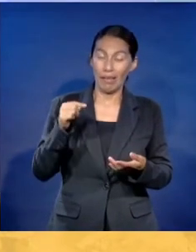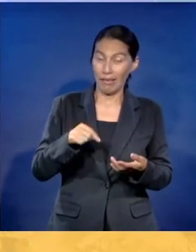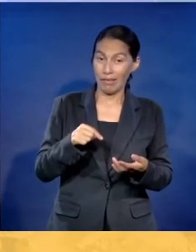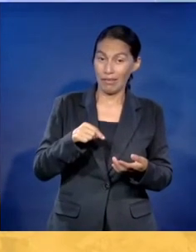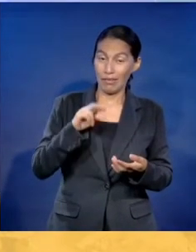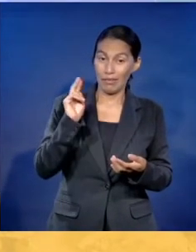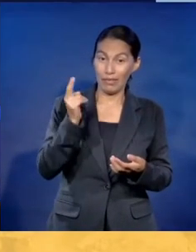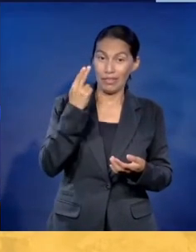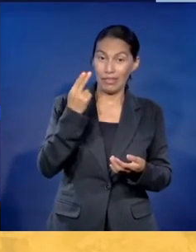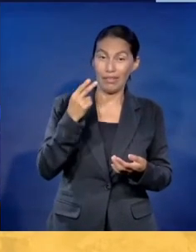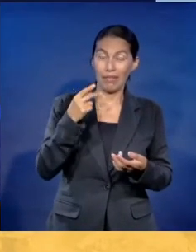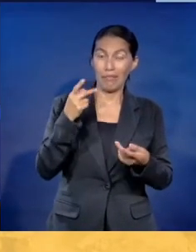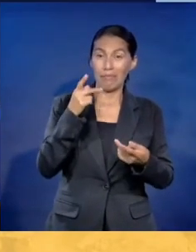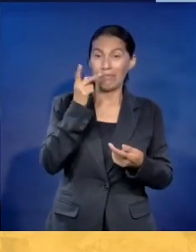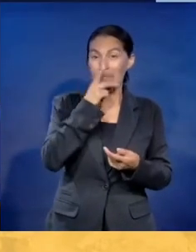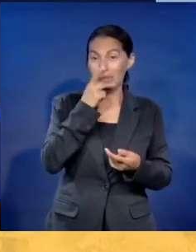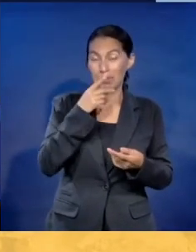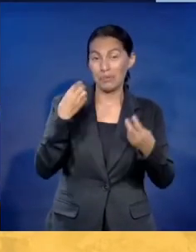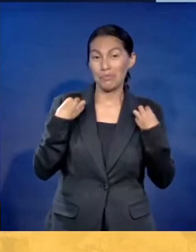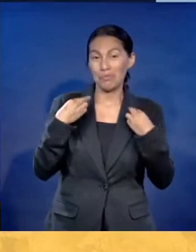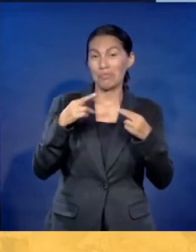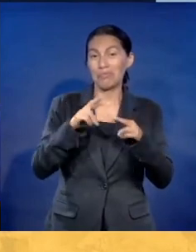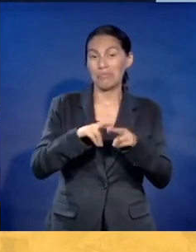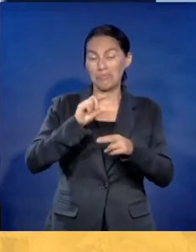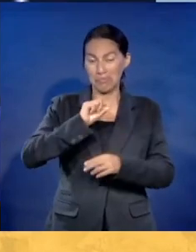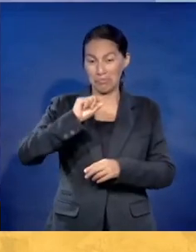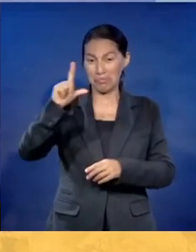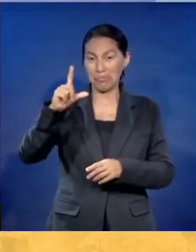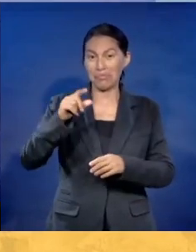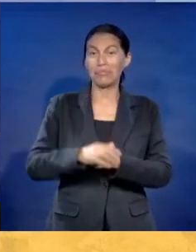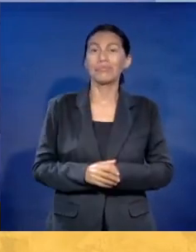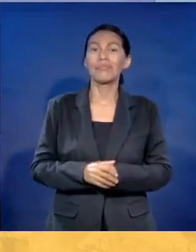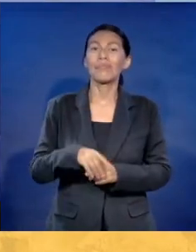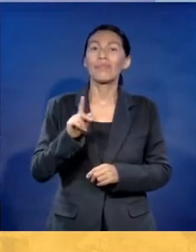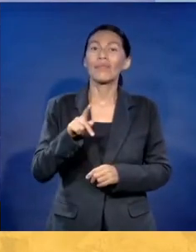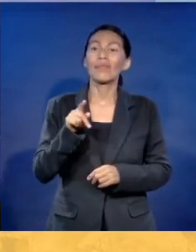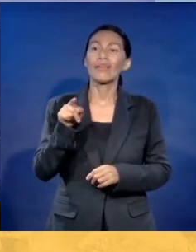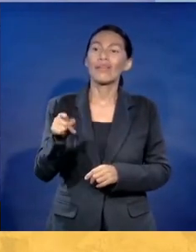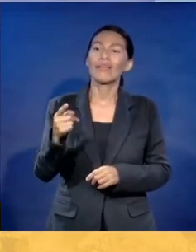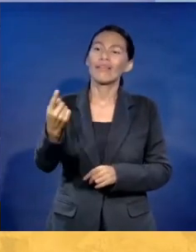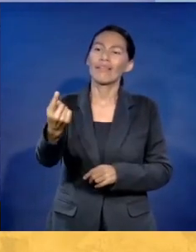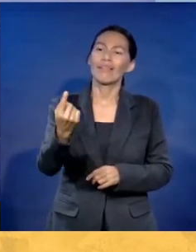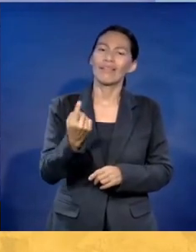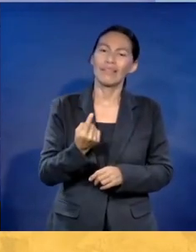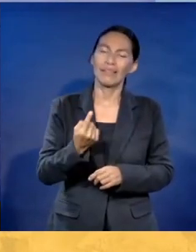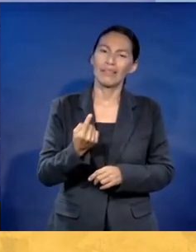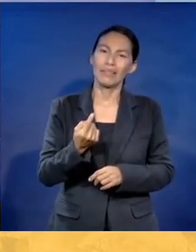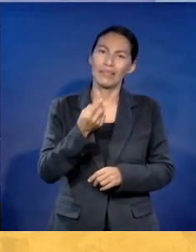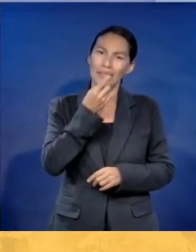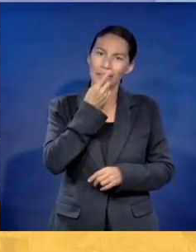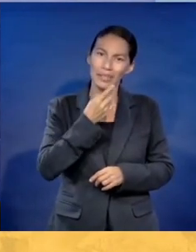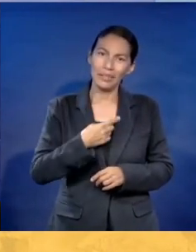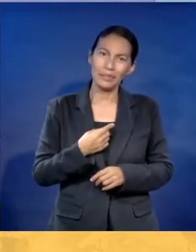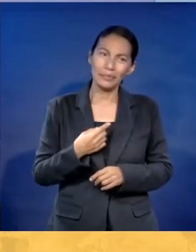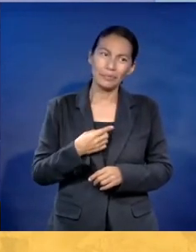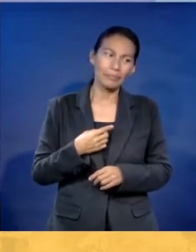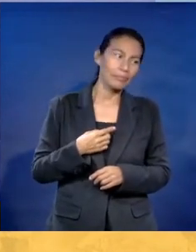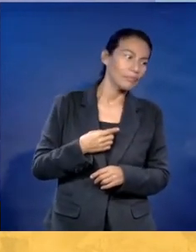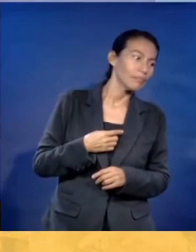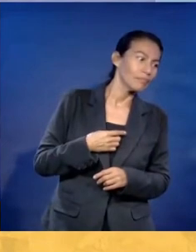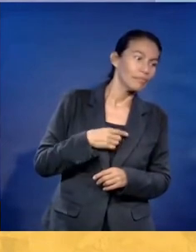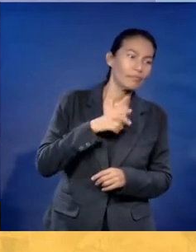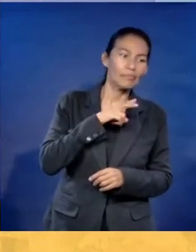señor pero de pronto la pregunta me agarró en curva porque me dice mire se asomaba que no hubiera